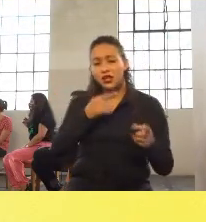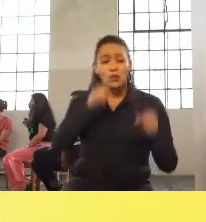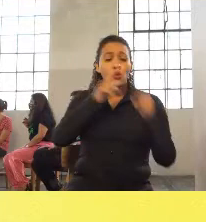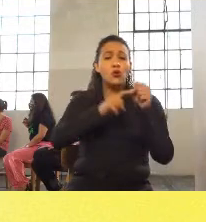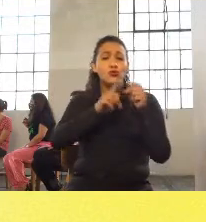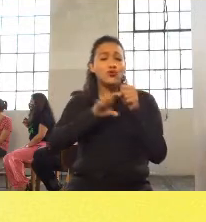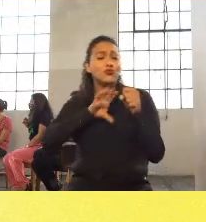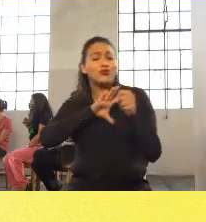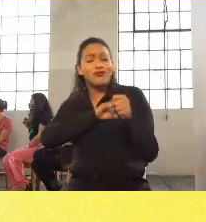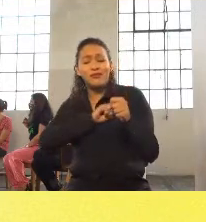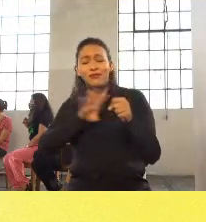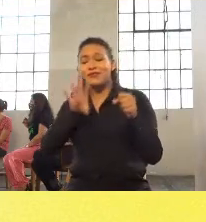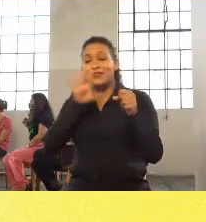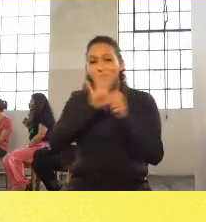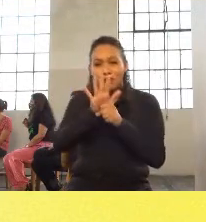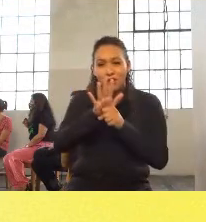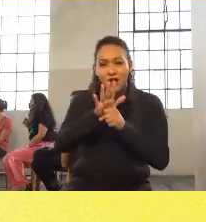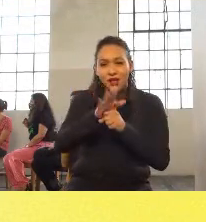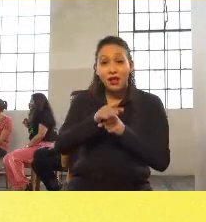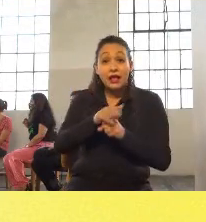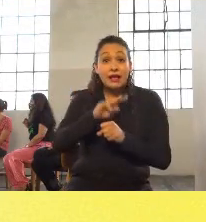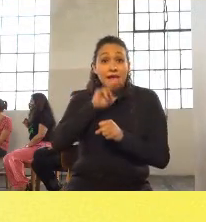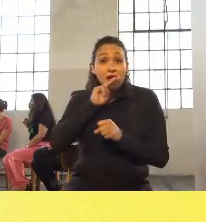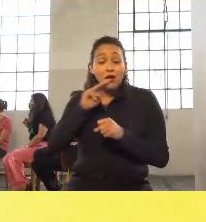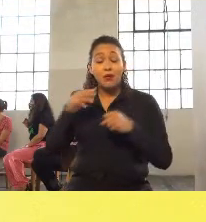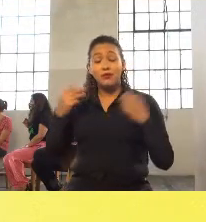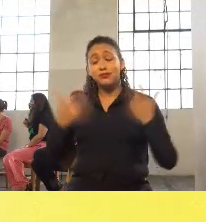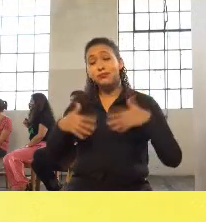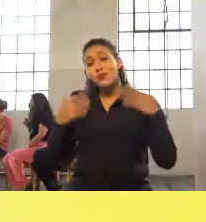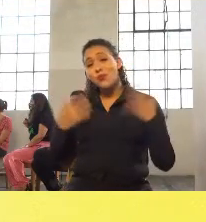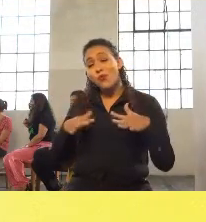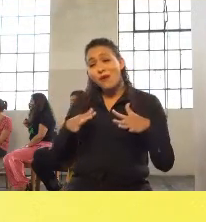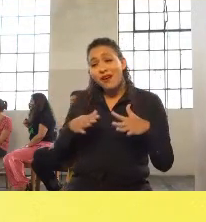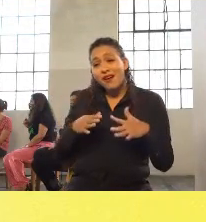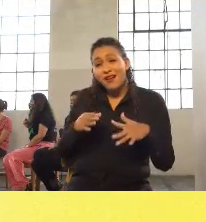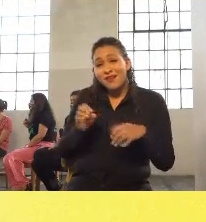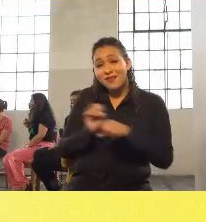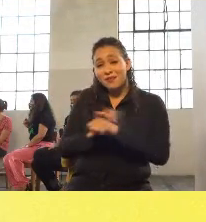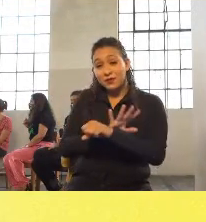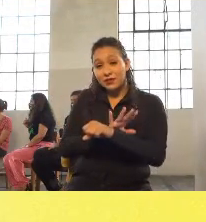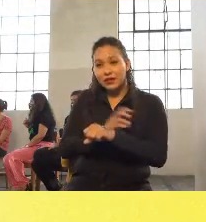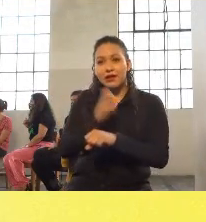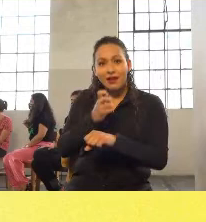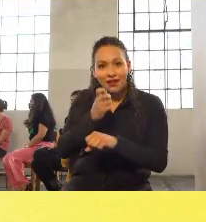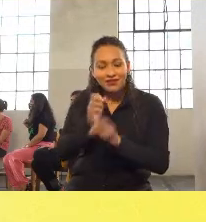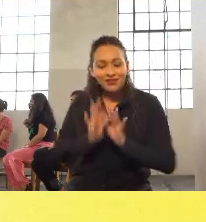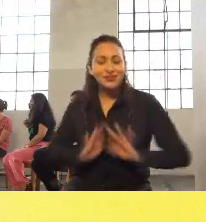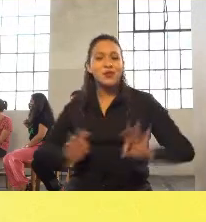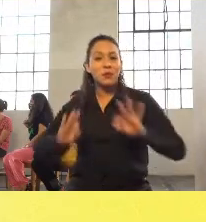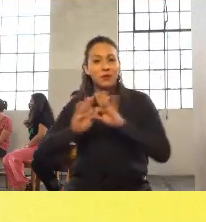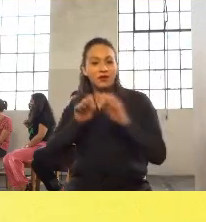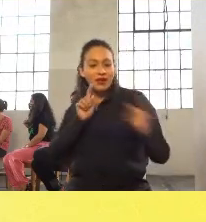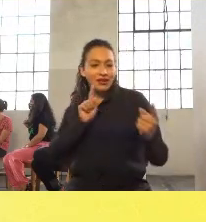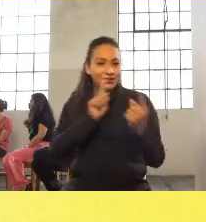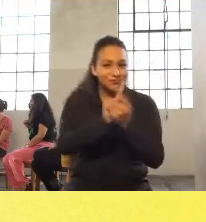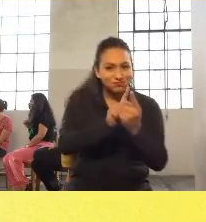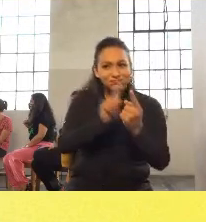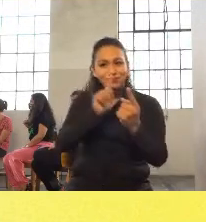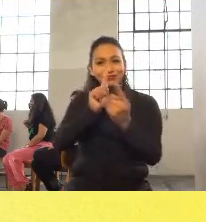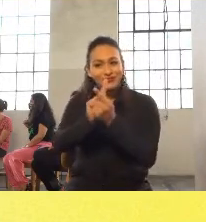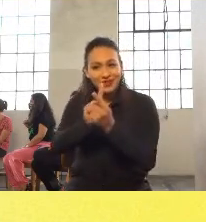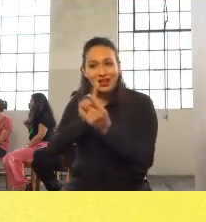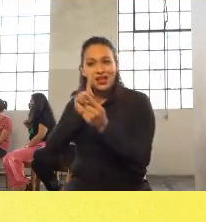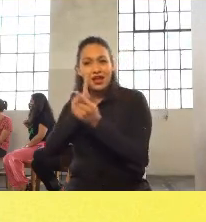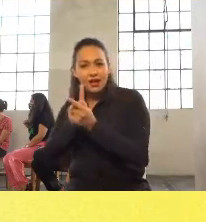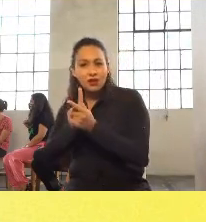sea, todas estas cosas que se pierden. Y entonces, como también, evidentemente, las cifras son importantes, repetimos, 11 feminicidios al día no es